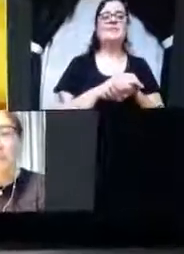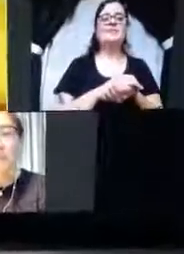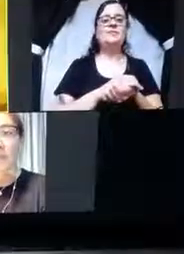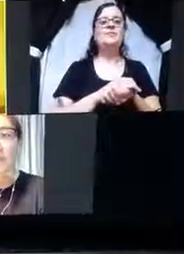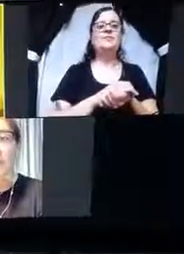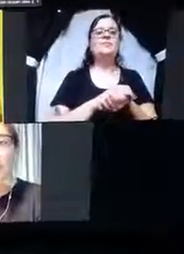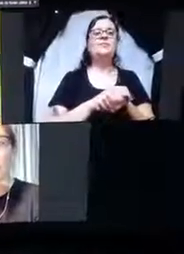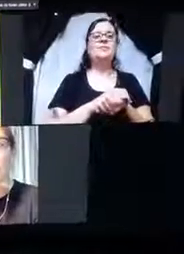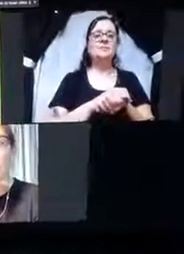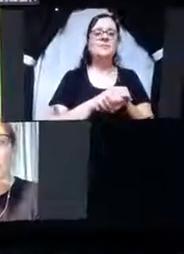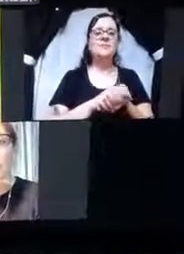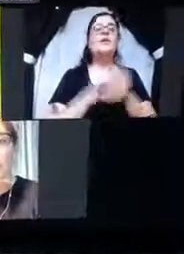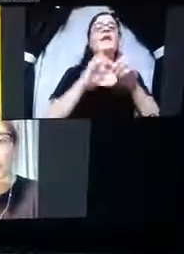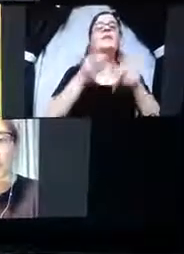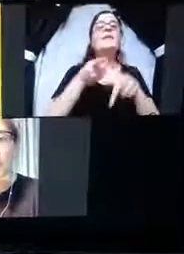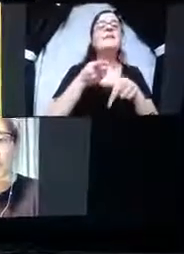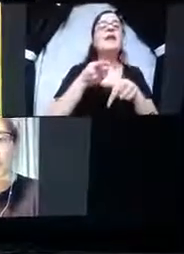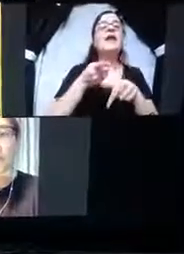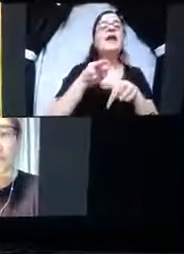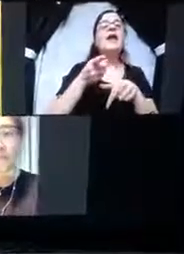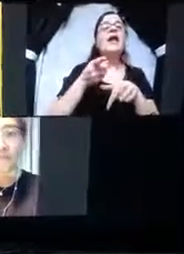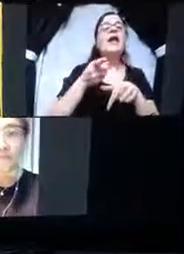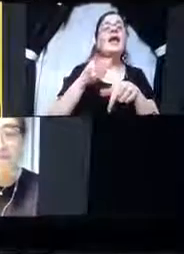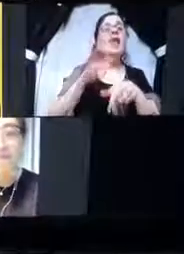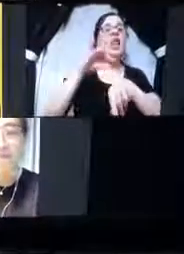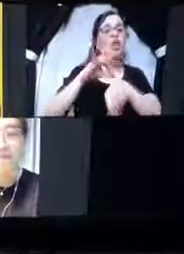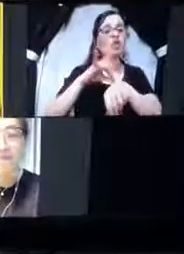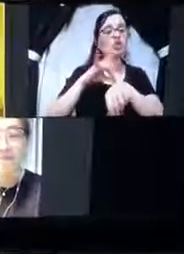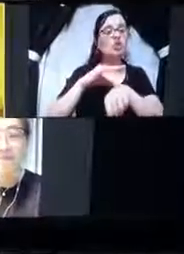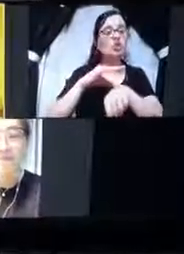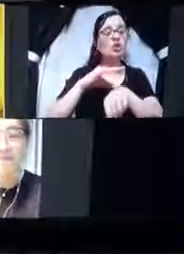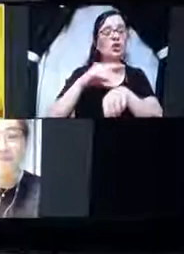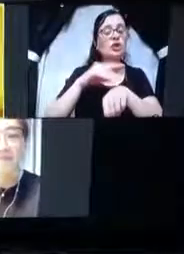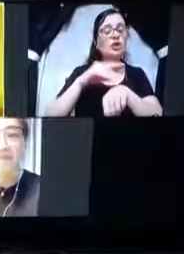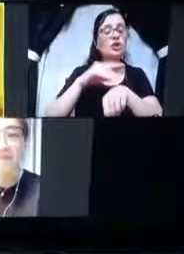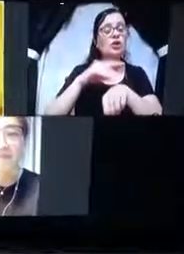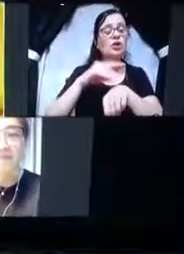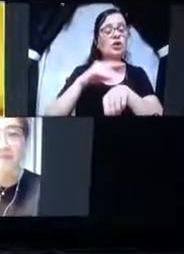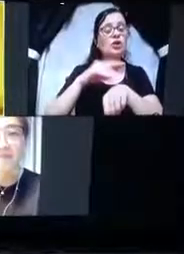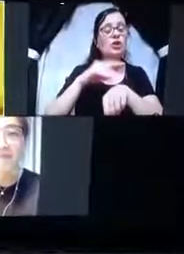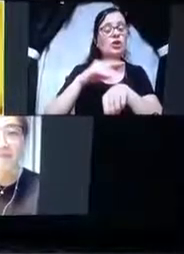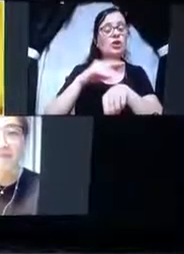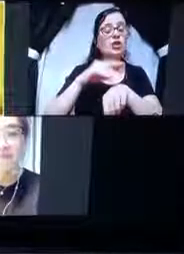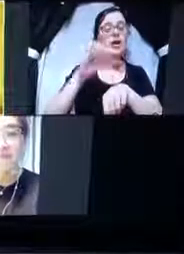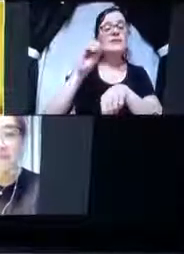vamos a mandar la doctora Patricia Salas, que es una persona